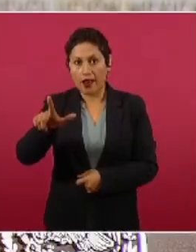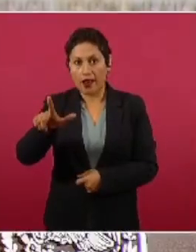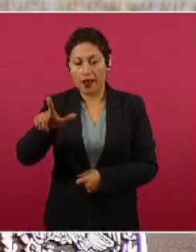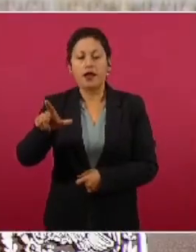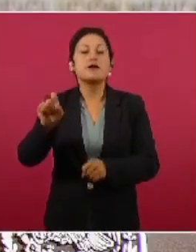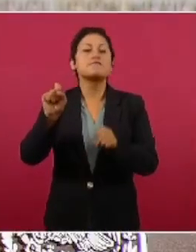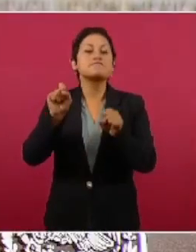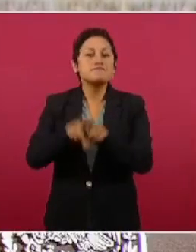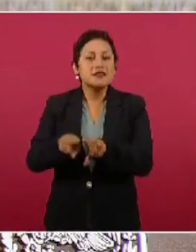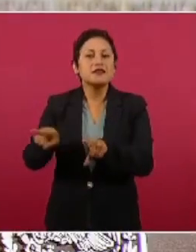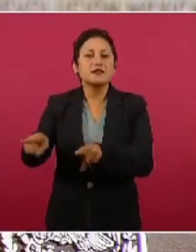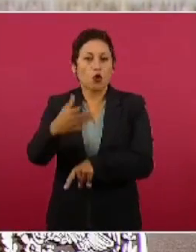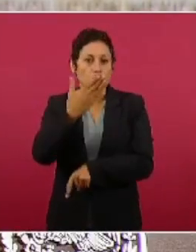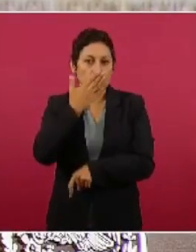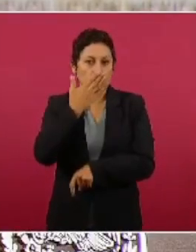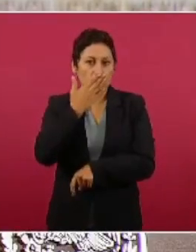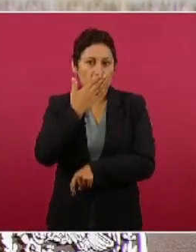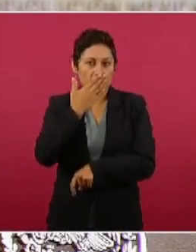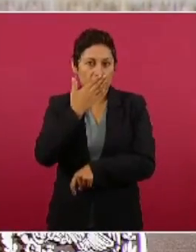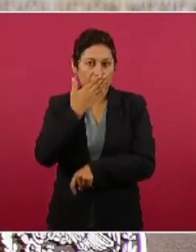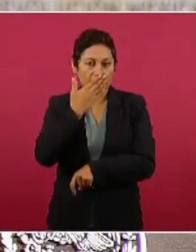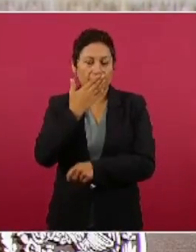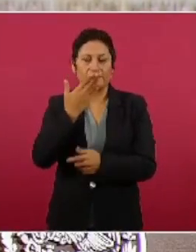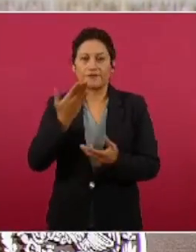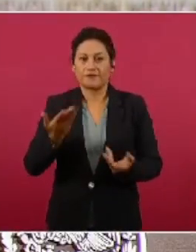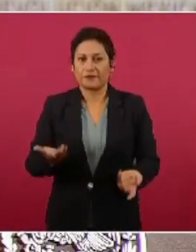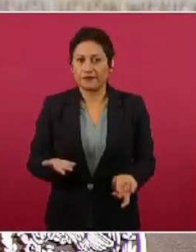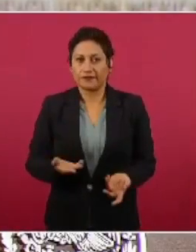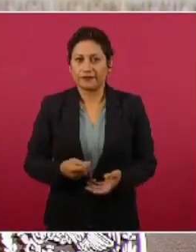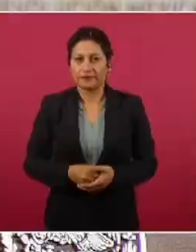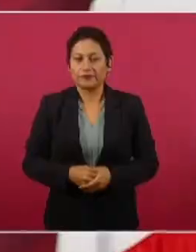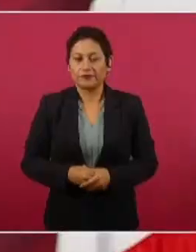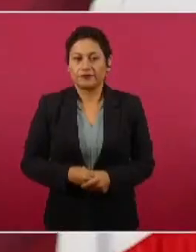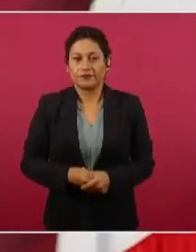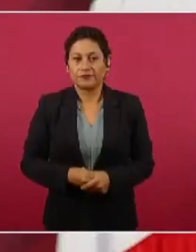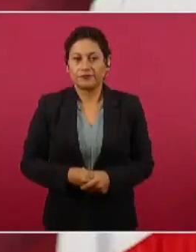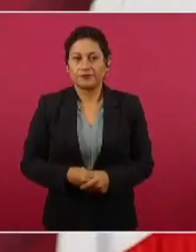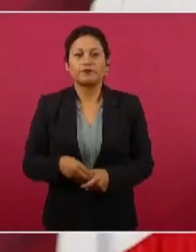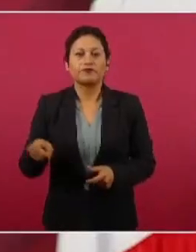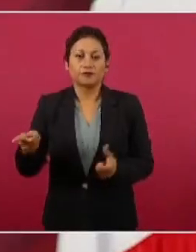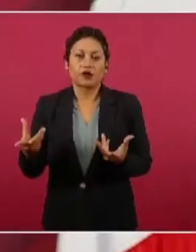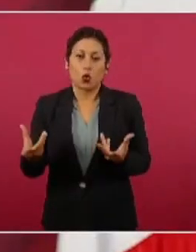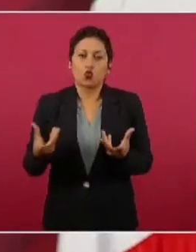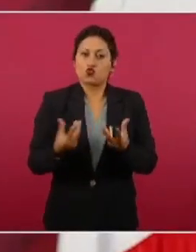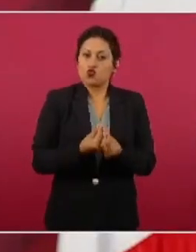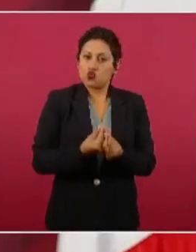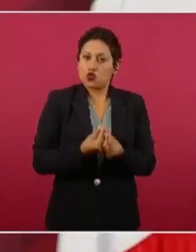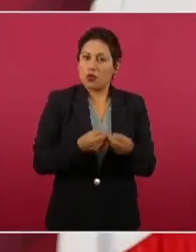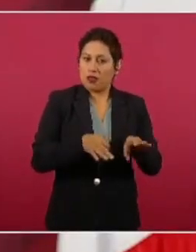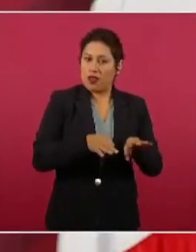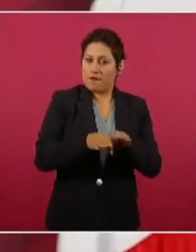también de Sonora y hombre cercano a Porfirio,